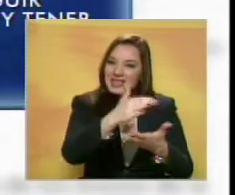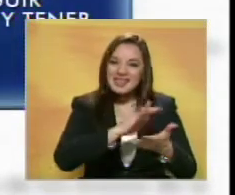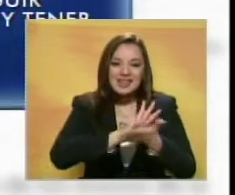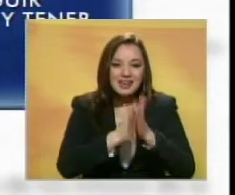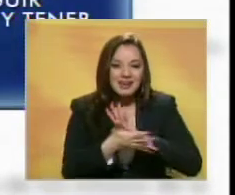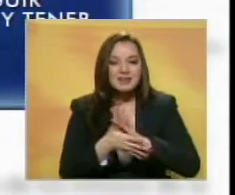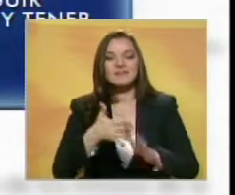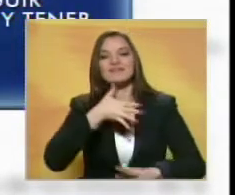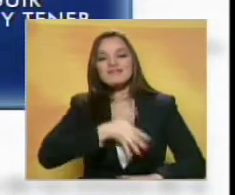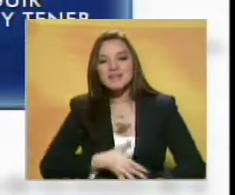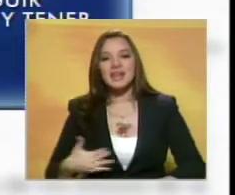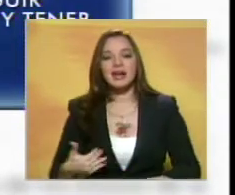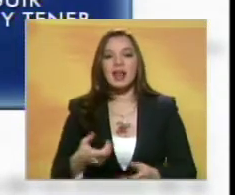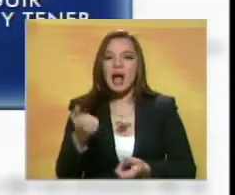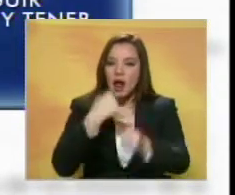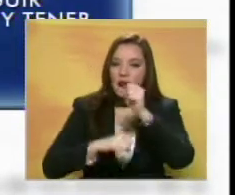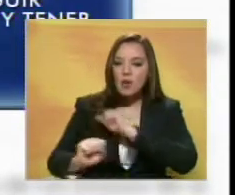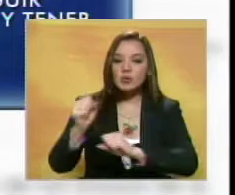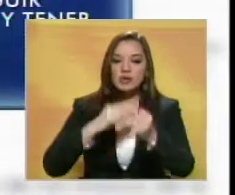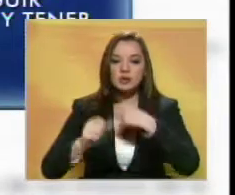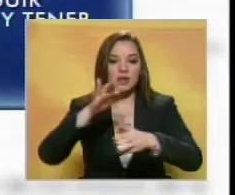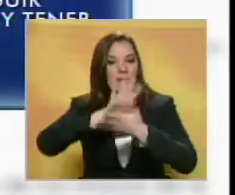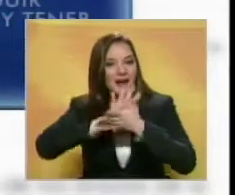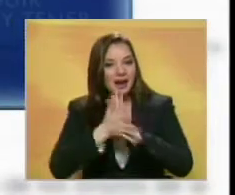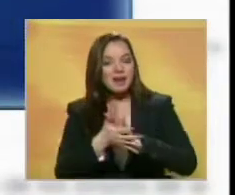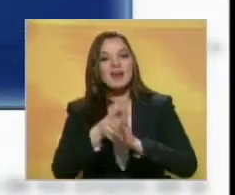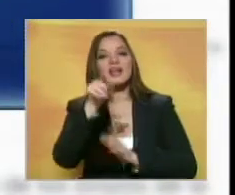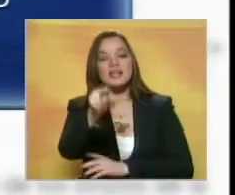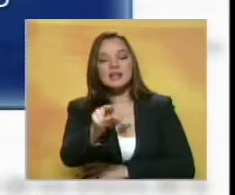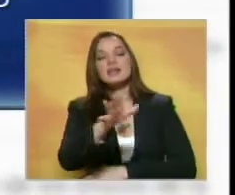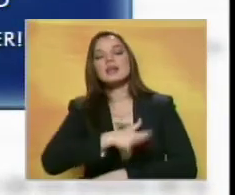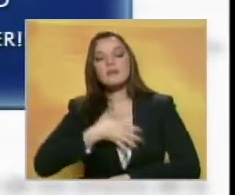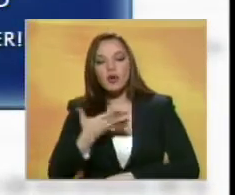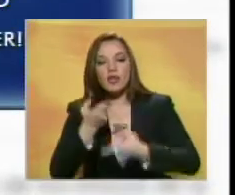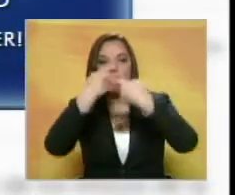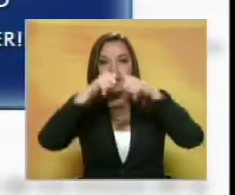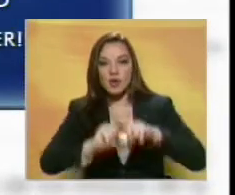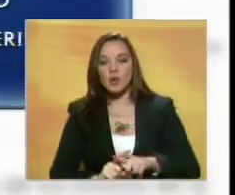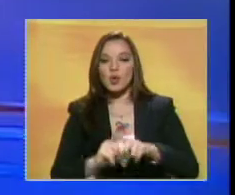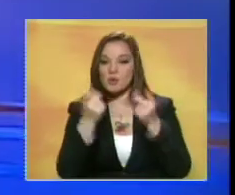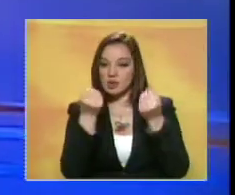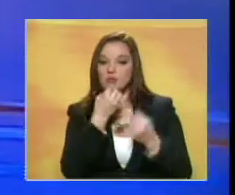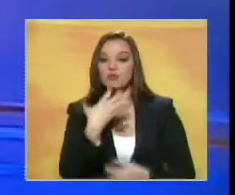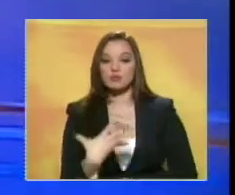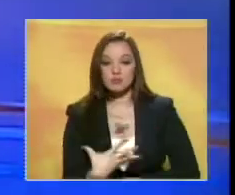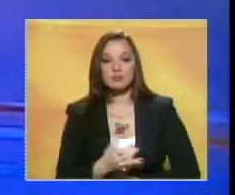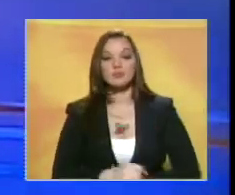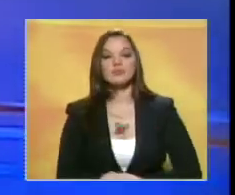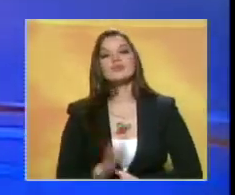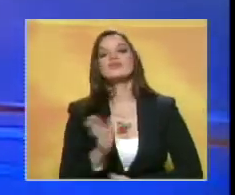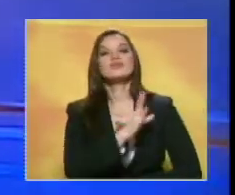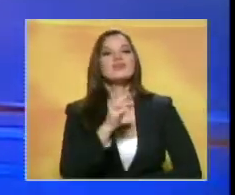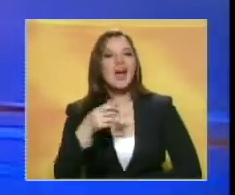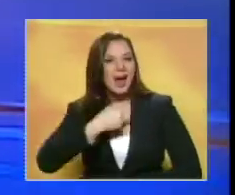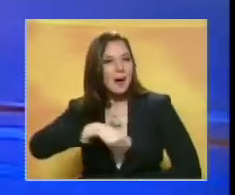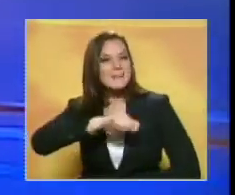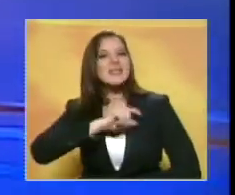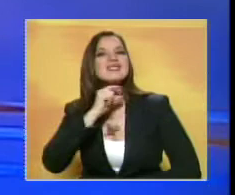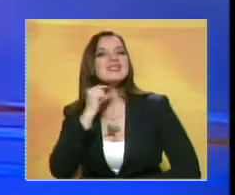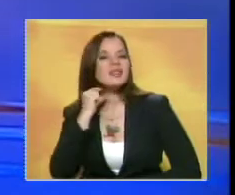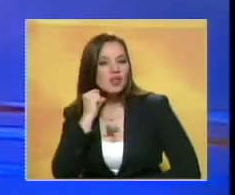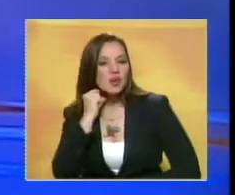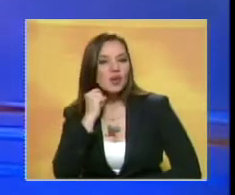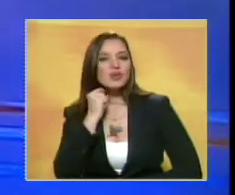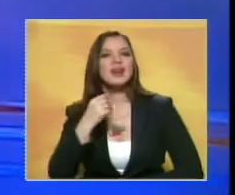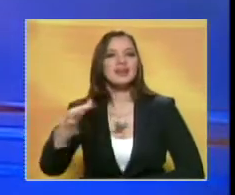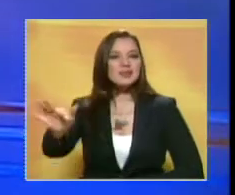instó a seguir luchando por derrotarlo y así tener una economía sana. El sacerdote español infectado por el virus